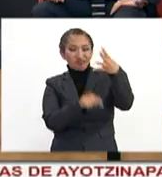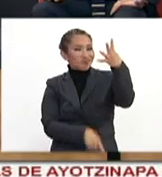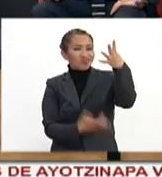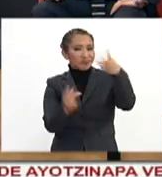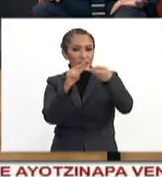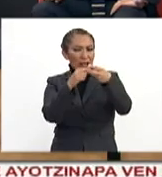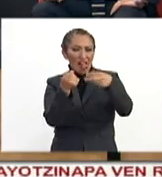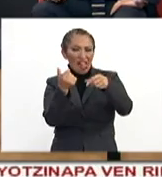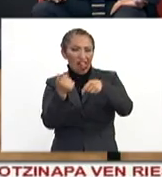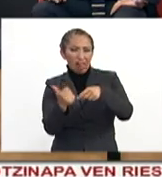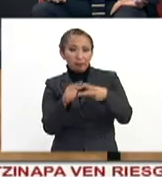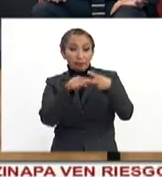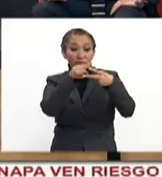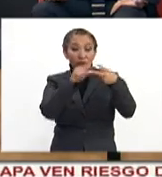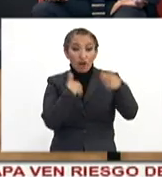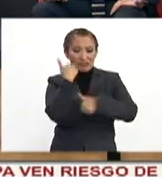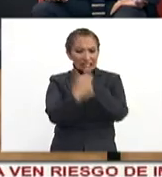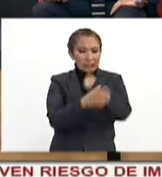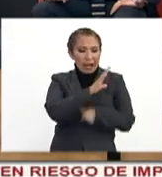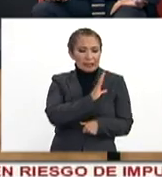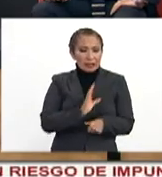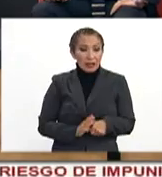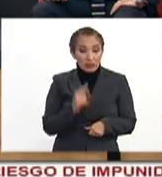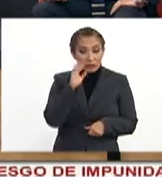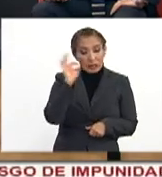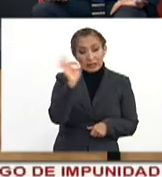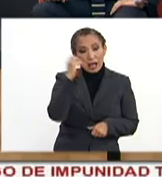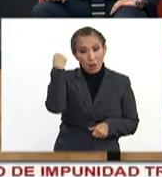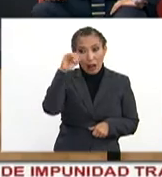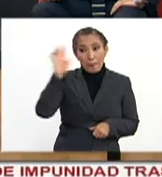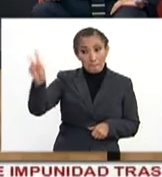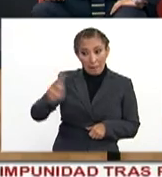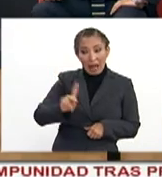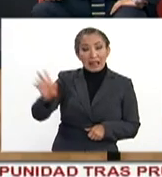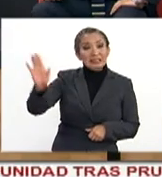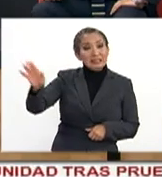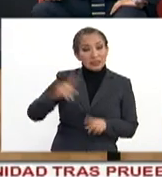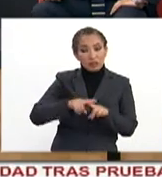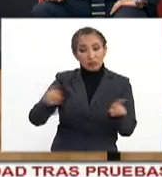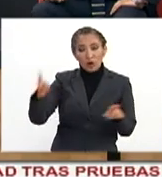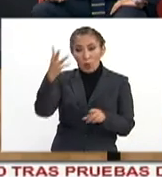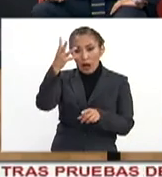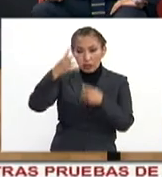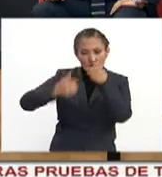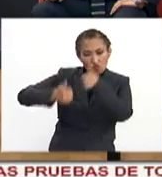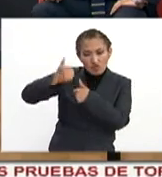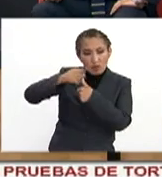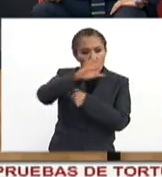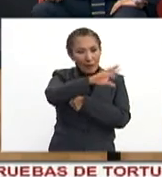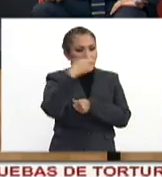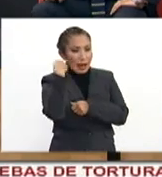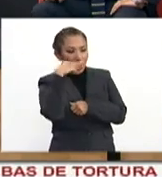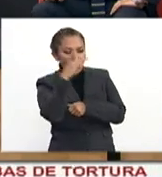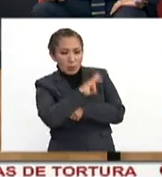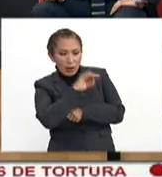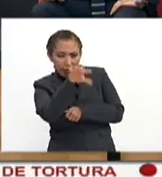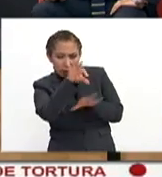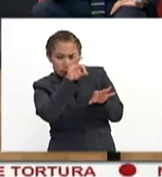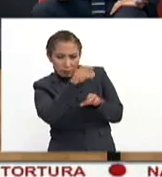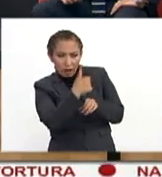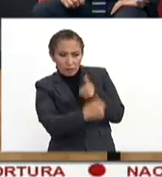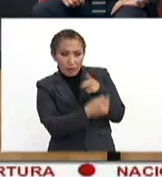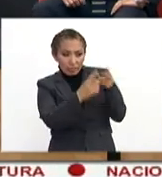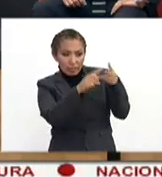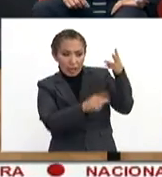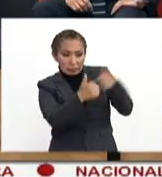hace tiempo. Lo pusimos como escenario Oaxaca, que podría ser uno muy dividido a 4, un escenario Veracruz, que podría ser uno